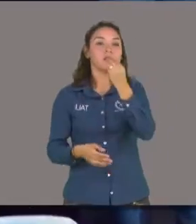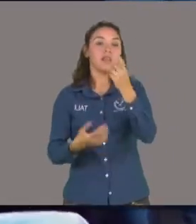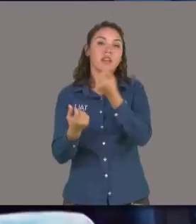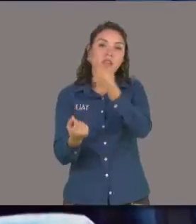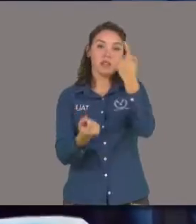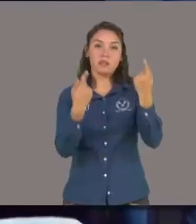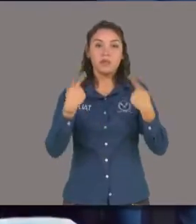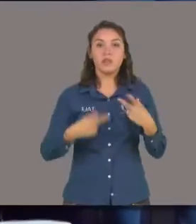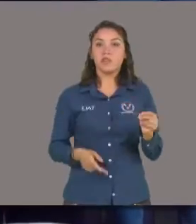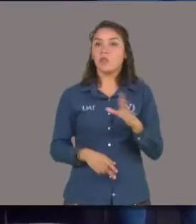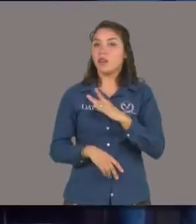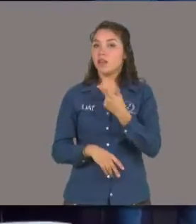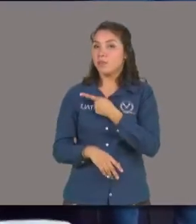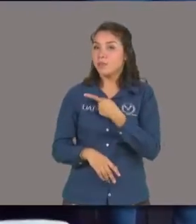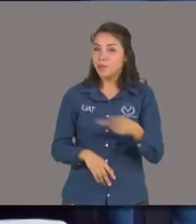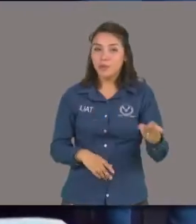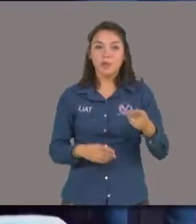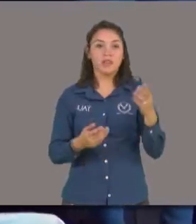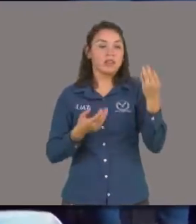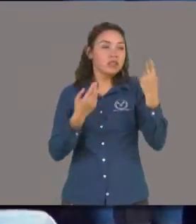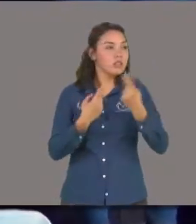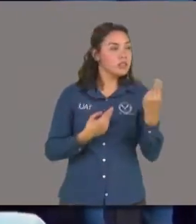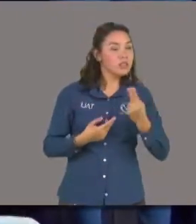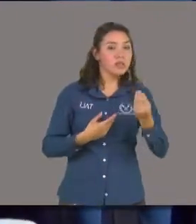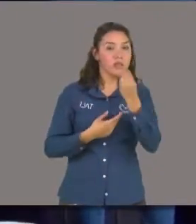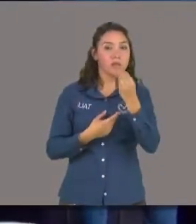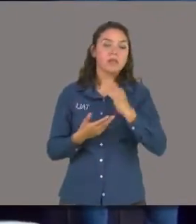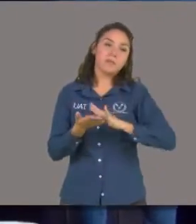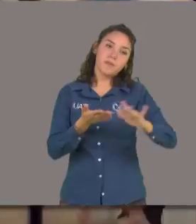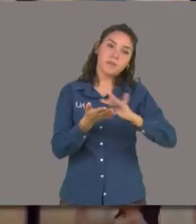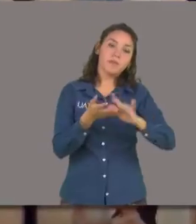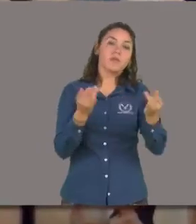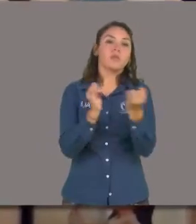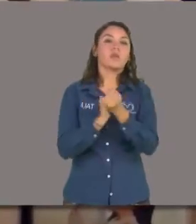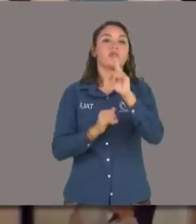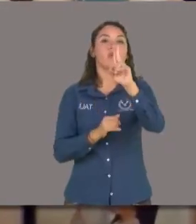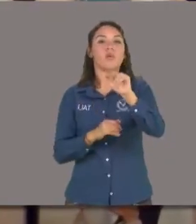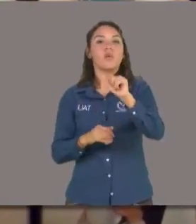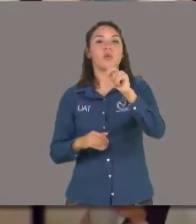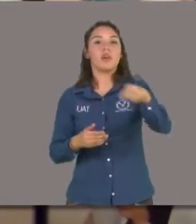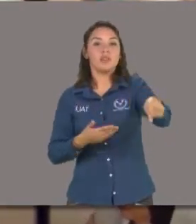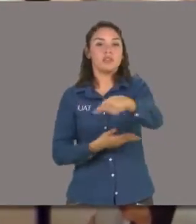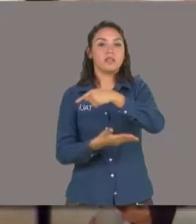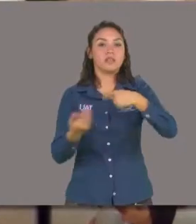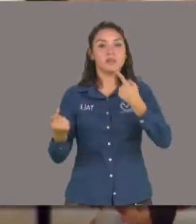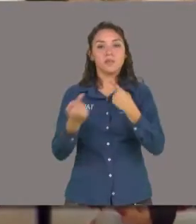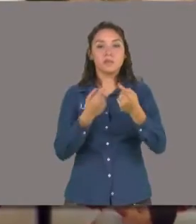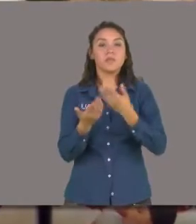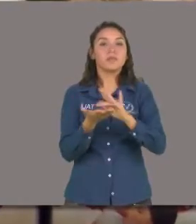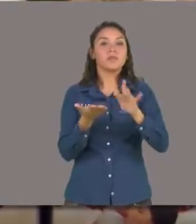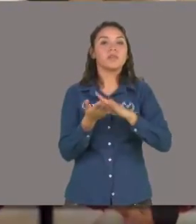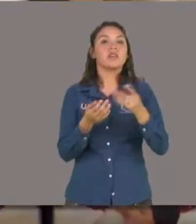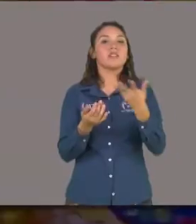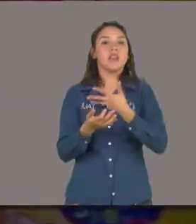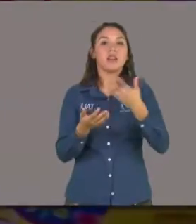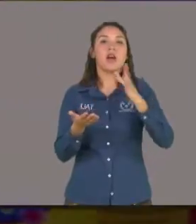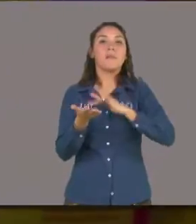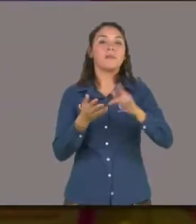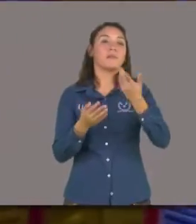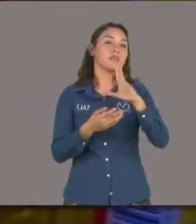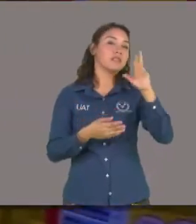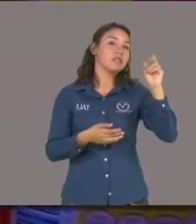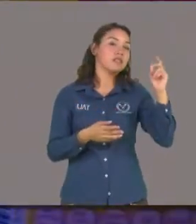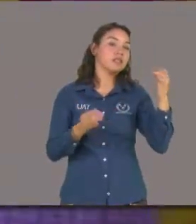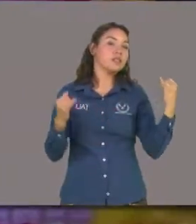que a través de diversas campañas de apoyo, así como de entrega personal, logró juntar. El Banco de Alimentos apoya a personas en situación de pobreza que